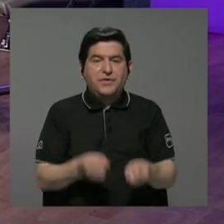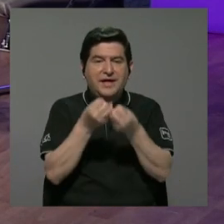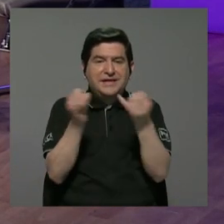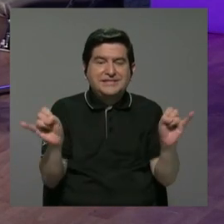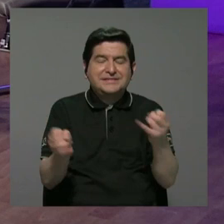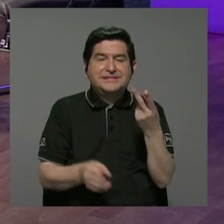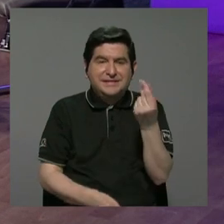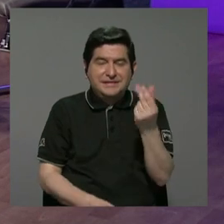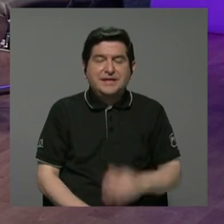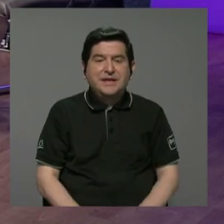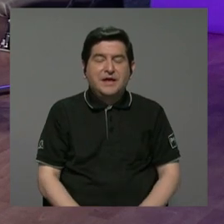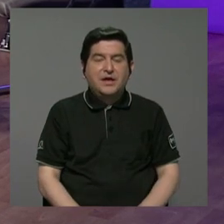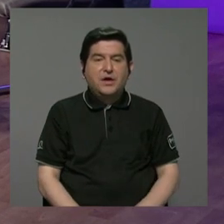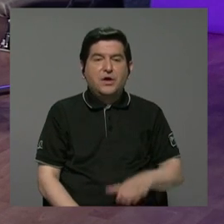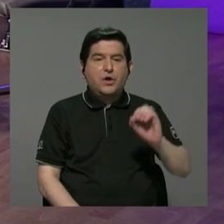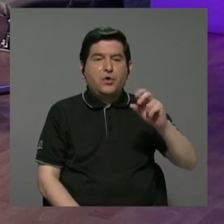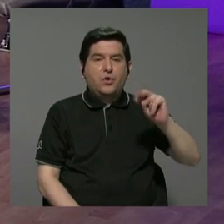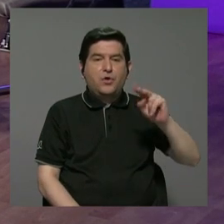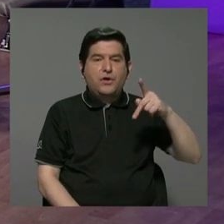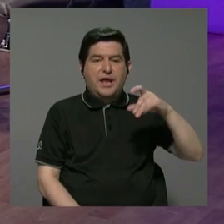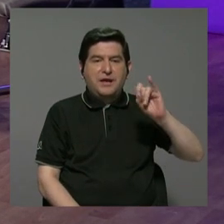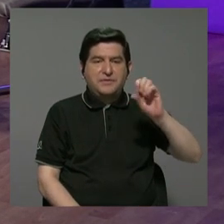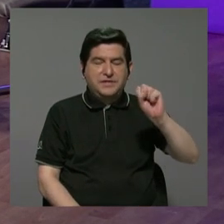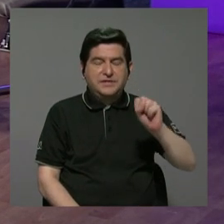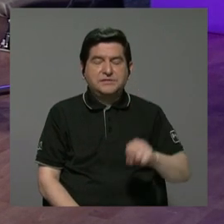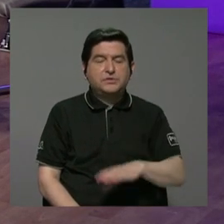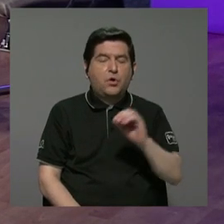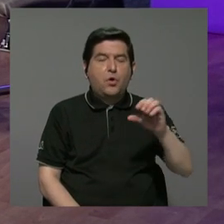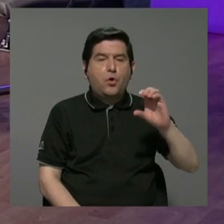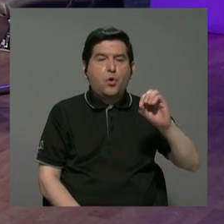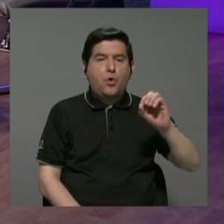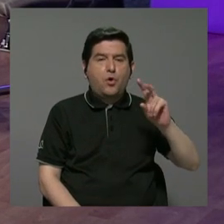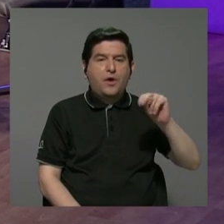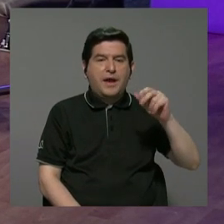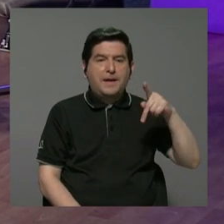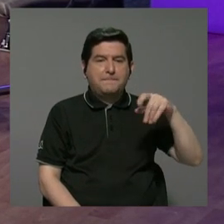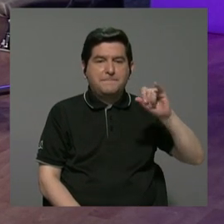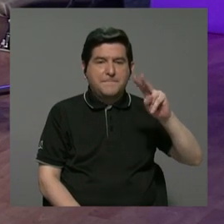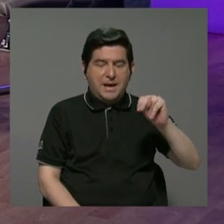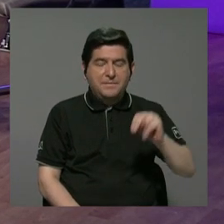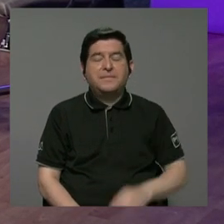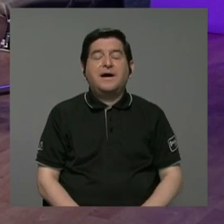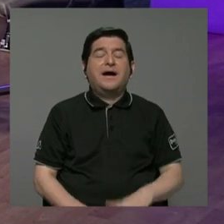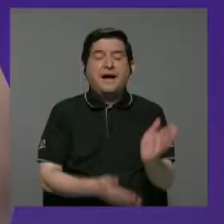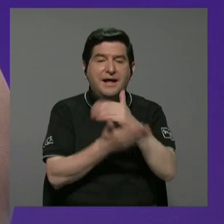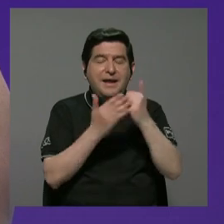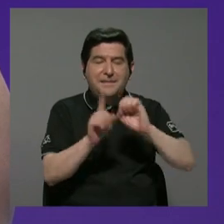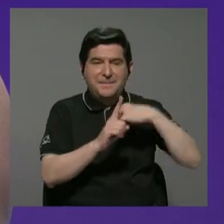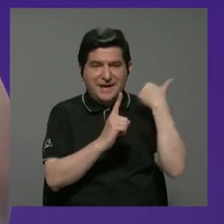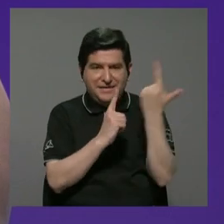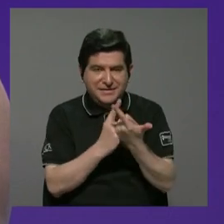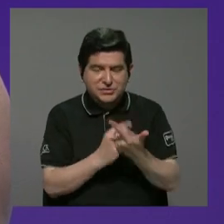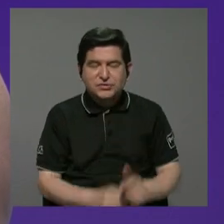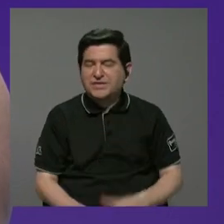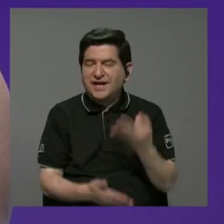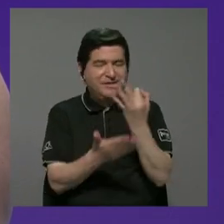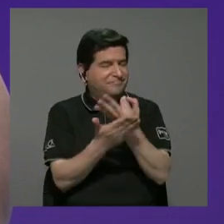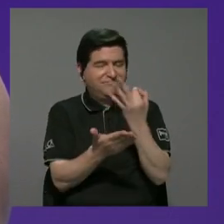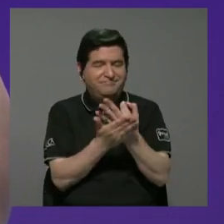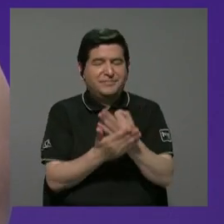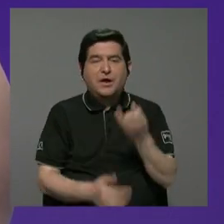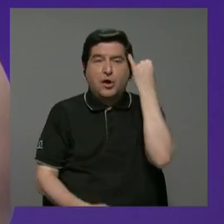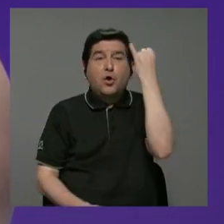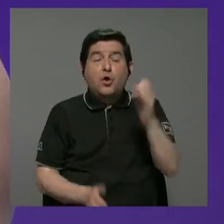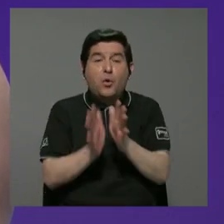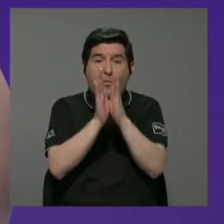recursos a instituciones como CONAPDIS o CONAPAM, estaba desfinanciando lo social como un concepto más amplio.